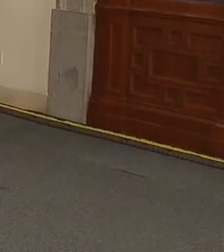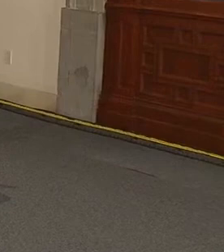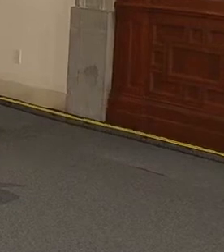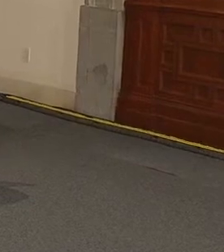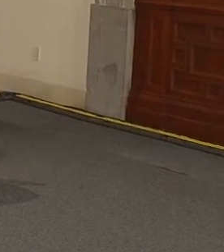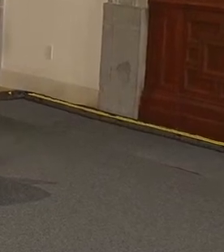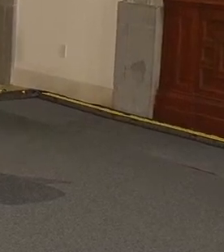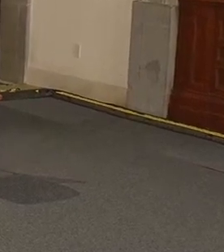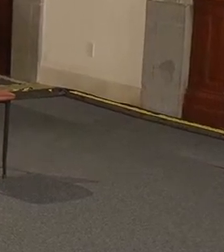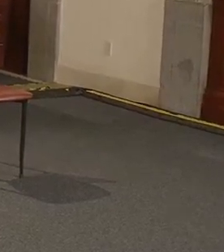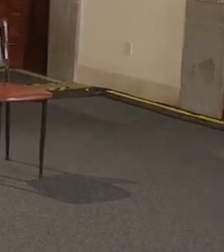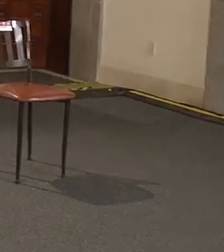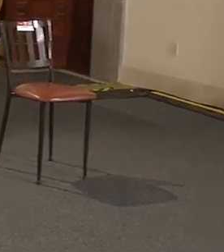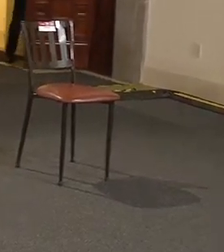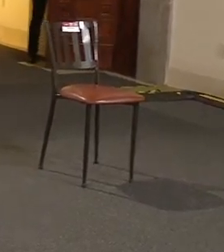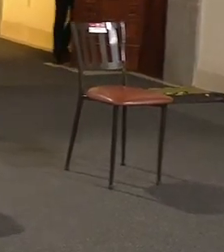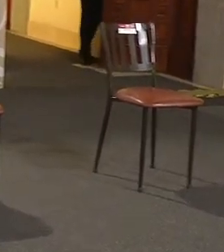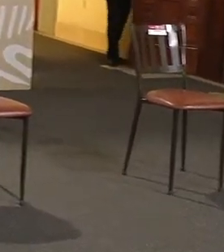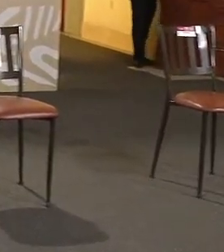Buenos días.